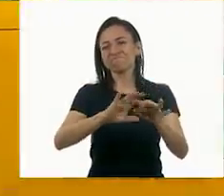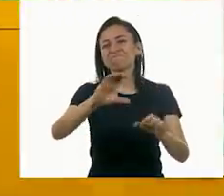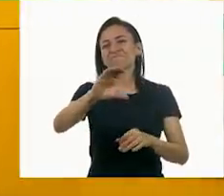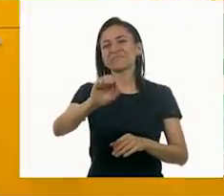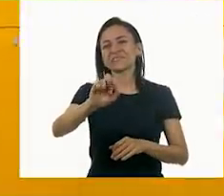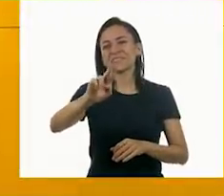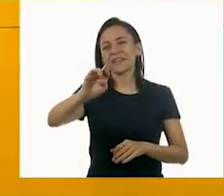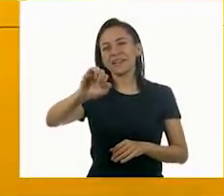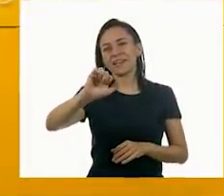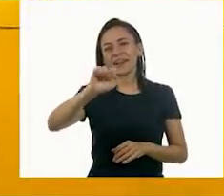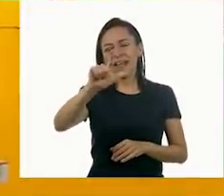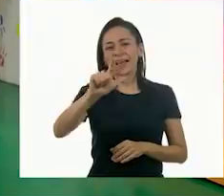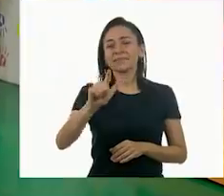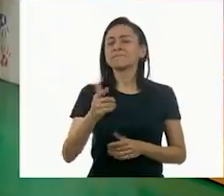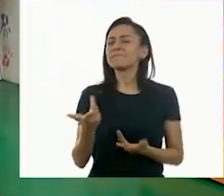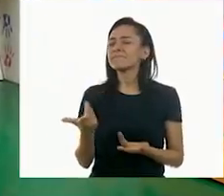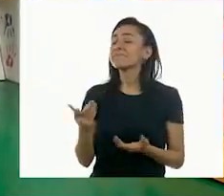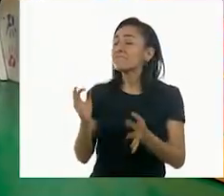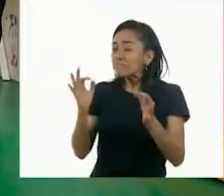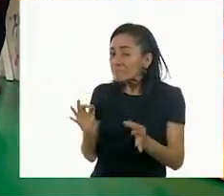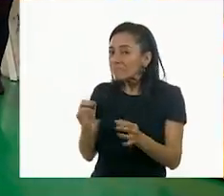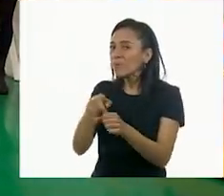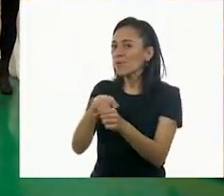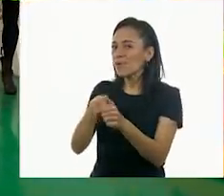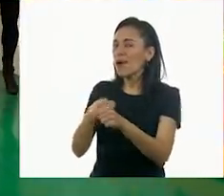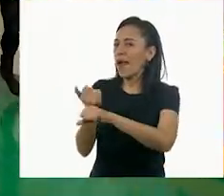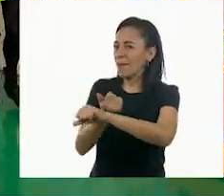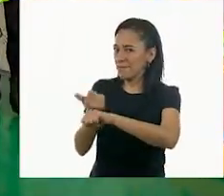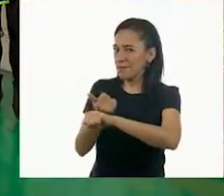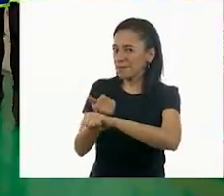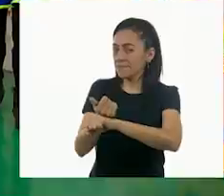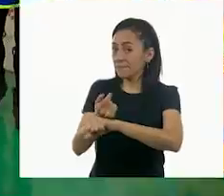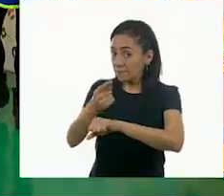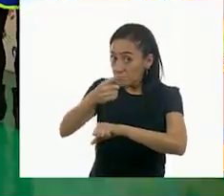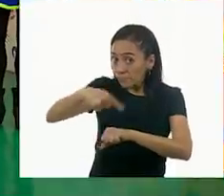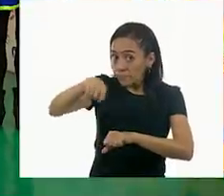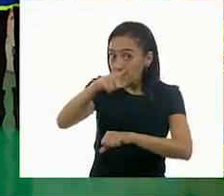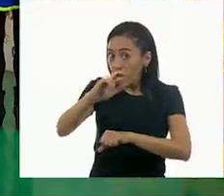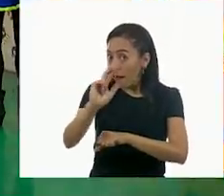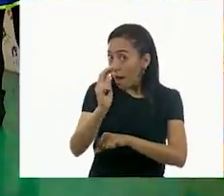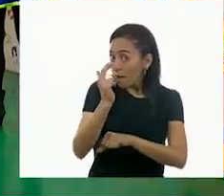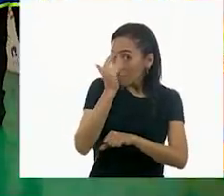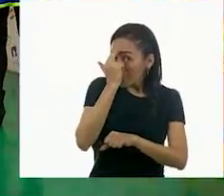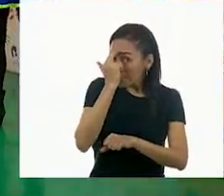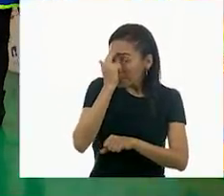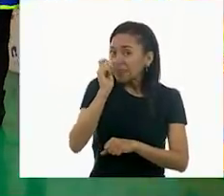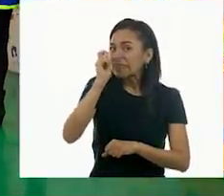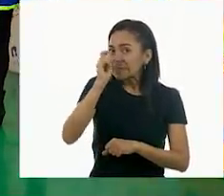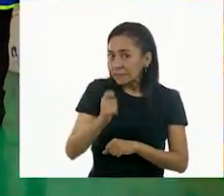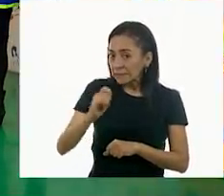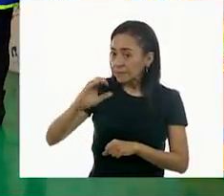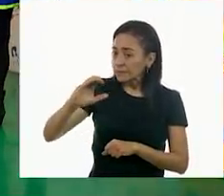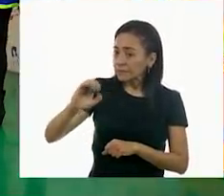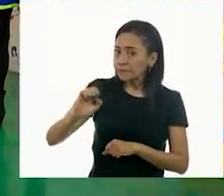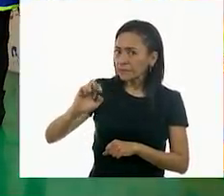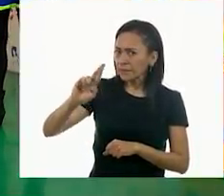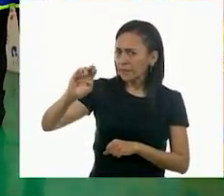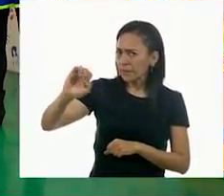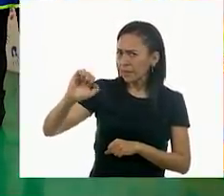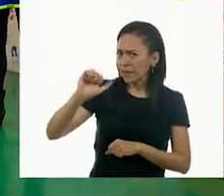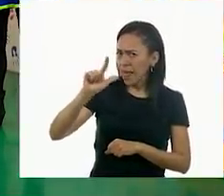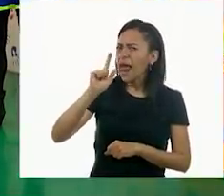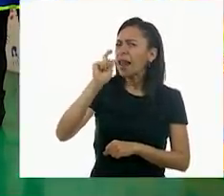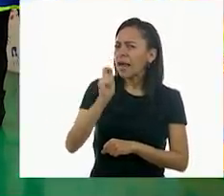color amarillo. Recuerda en casita que los cereales no solamente son los que tu mami o tu